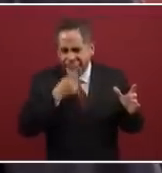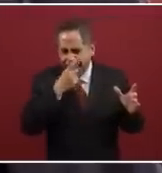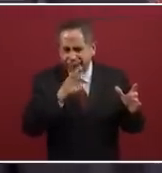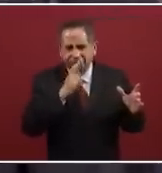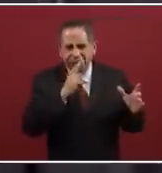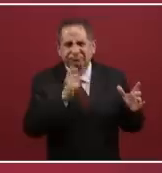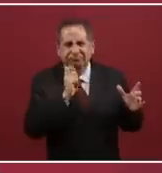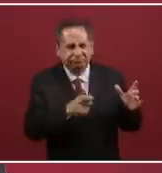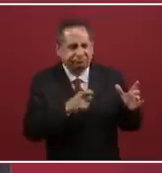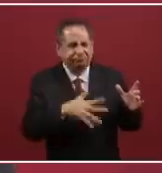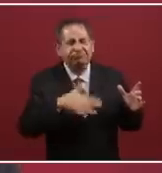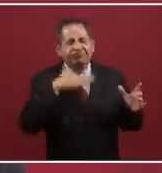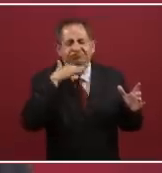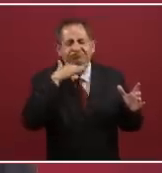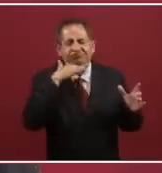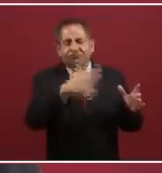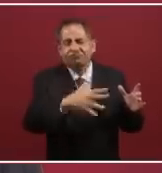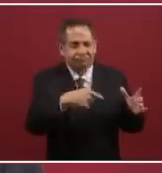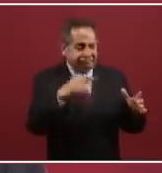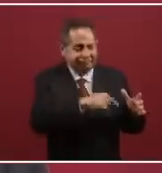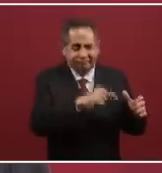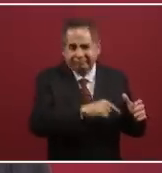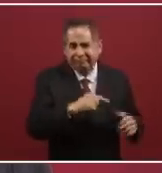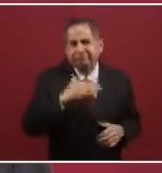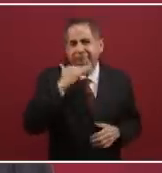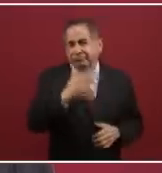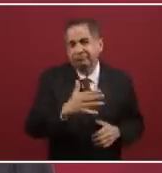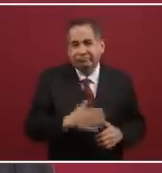Contesto, corrupción.